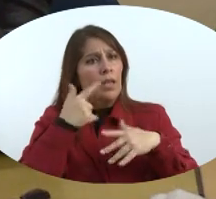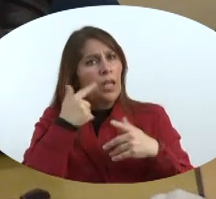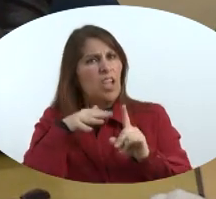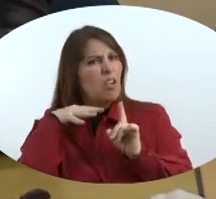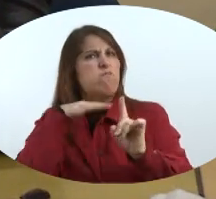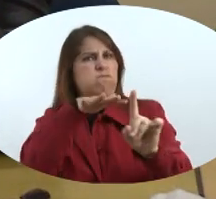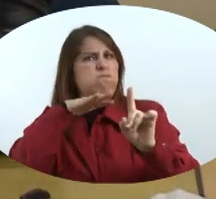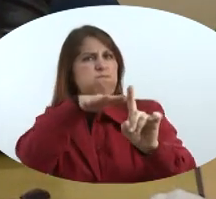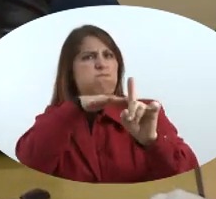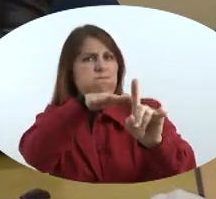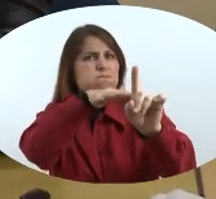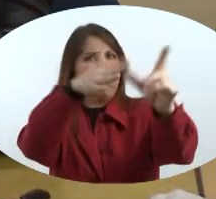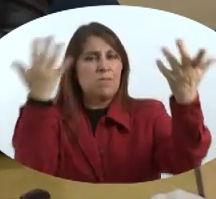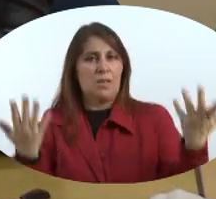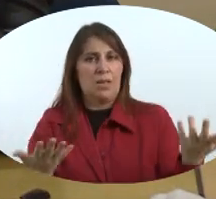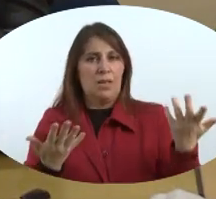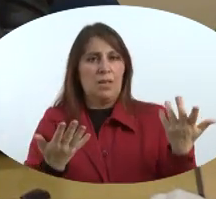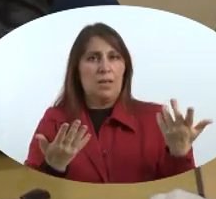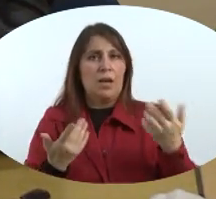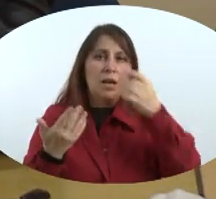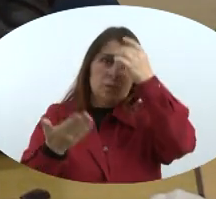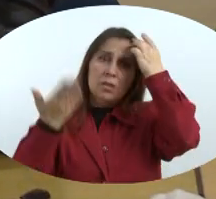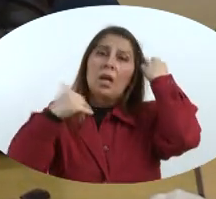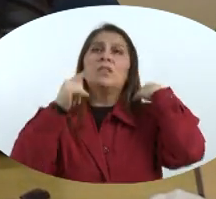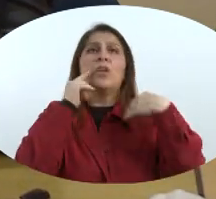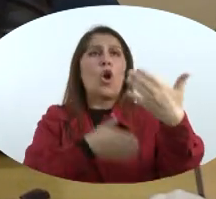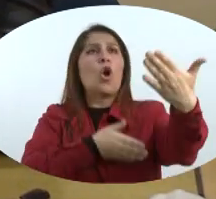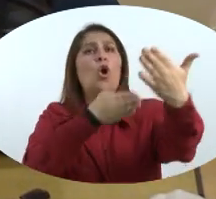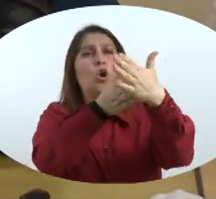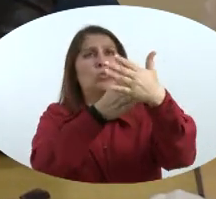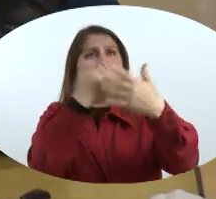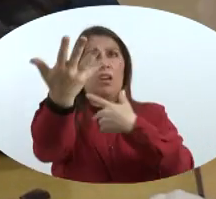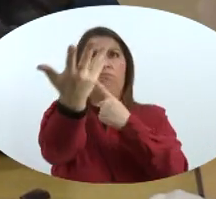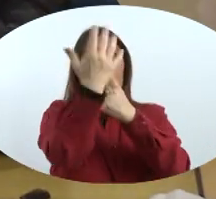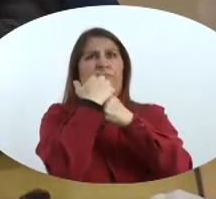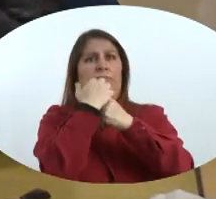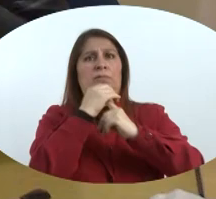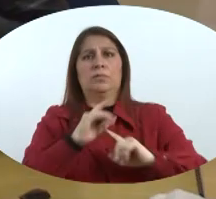esos altos niveles de movilización acá el magisterio tiene que volver a sus derroteros antiimperialistas